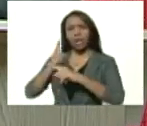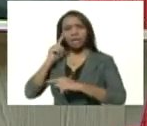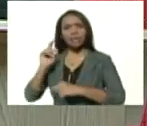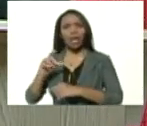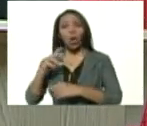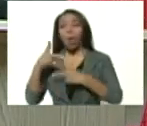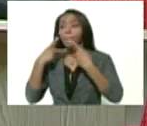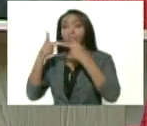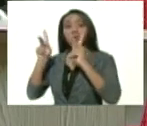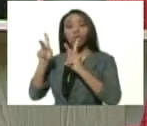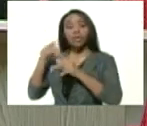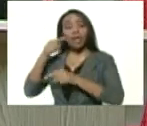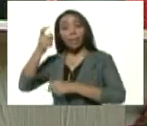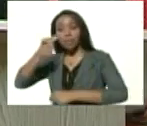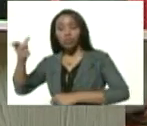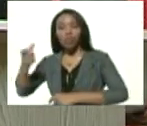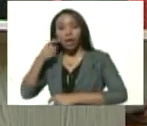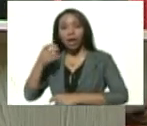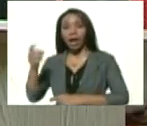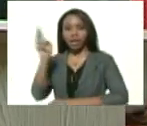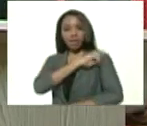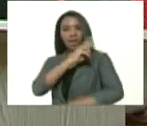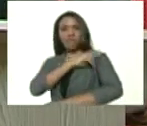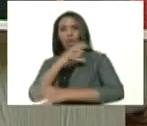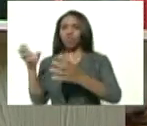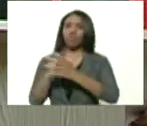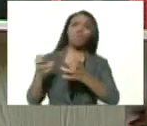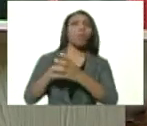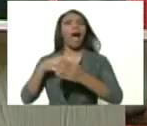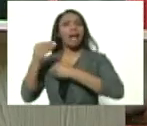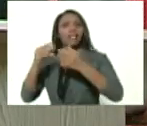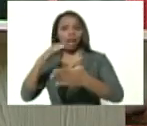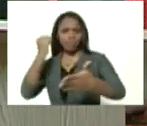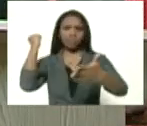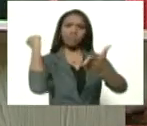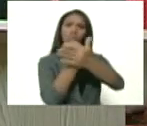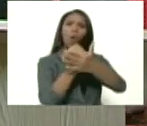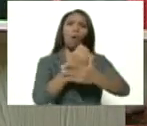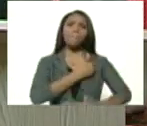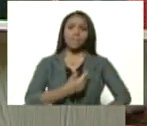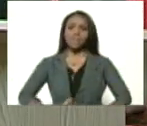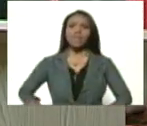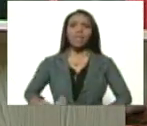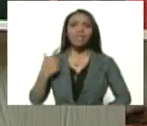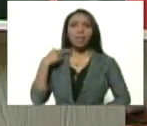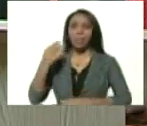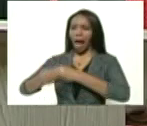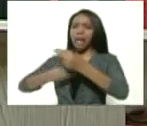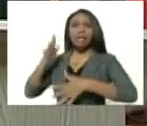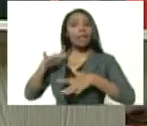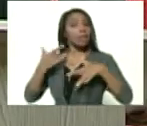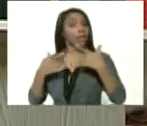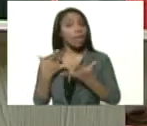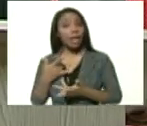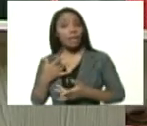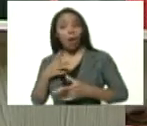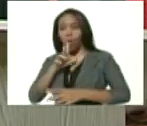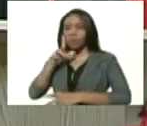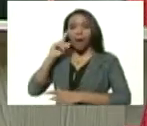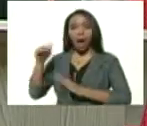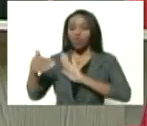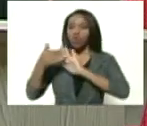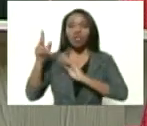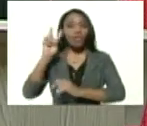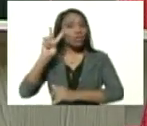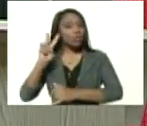colombianos, el jefe del complot para asesinar al presidente y para perpetrar eventos criminales en contra de